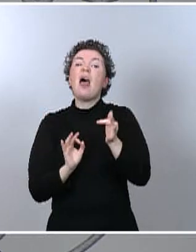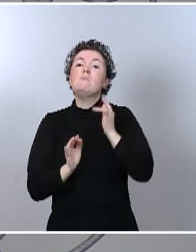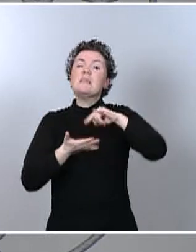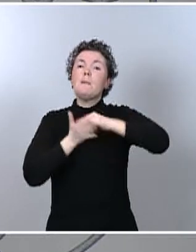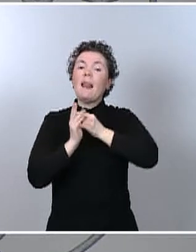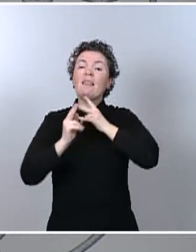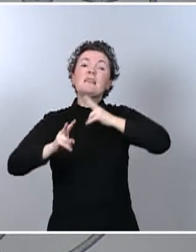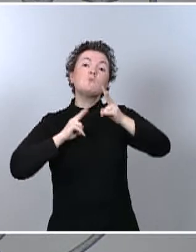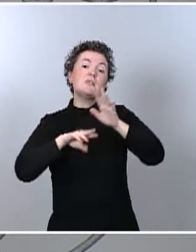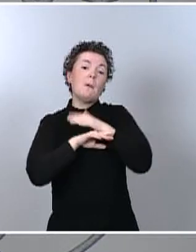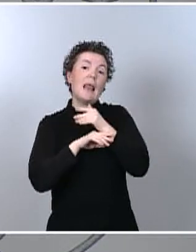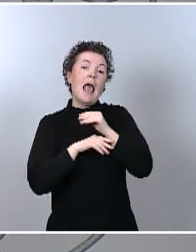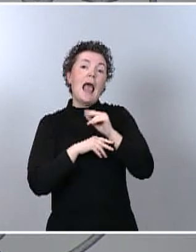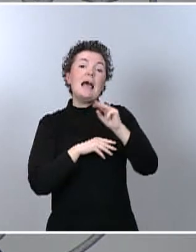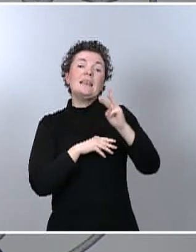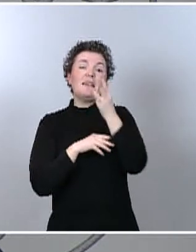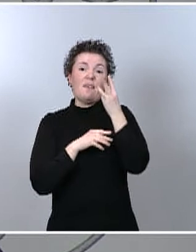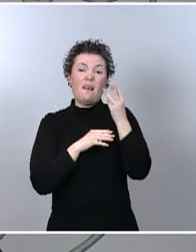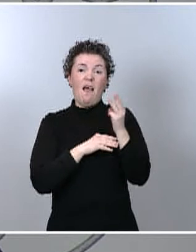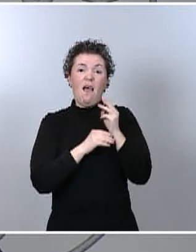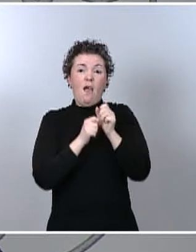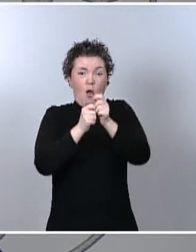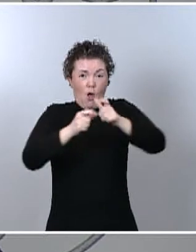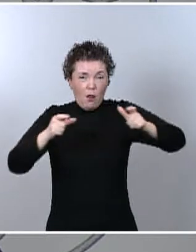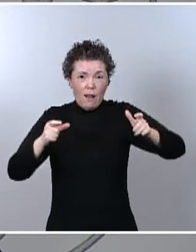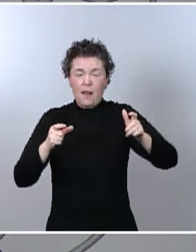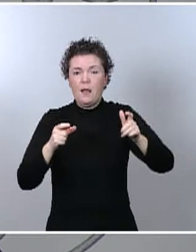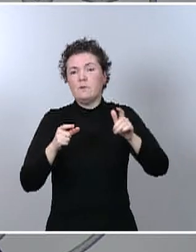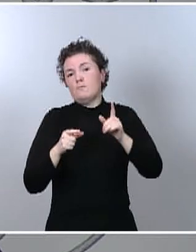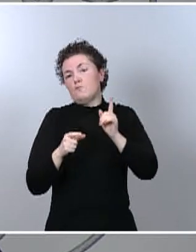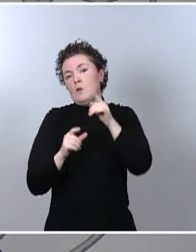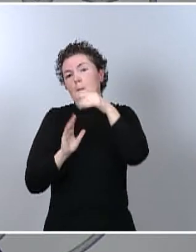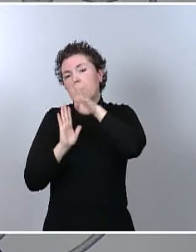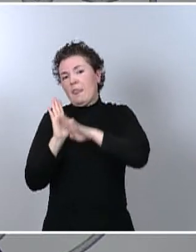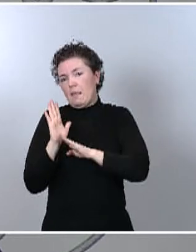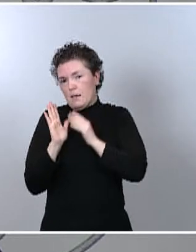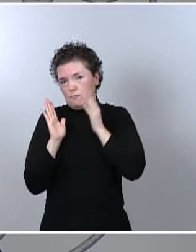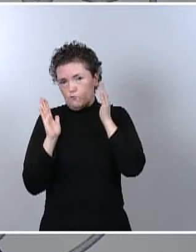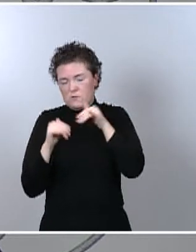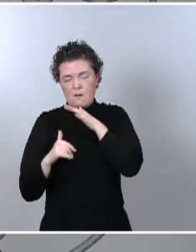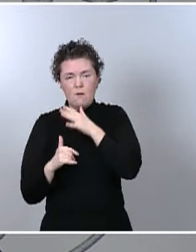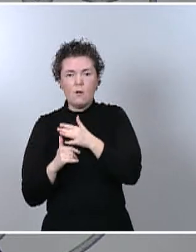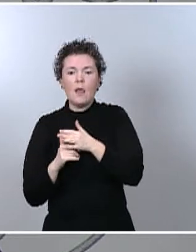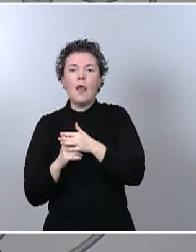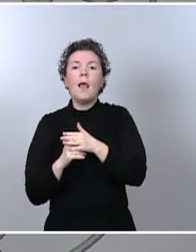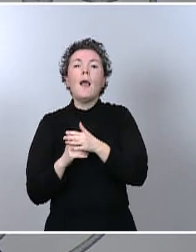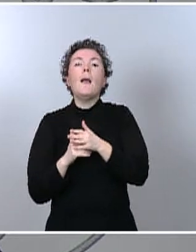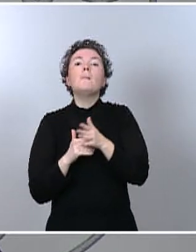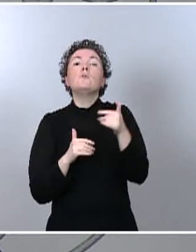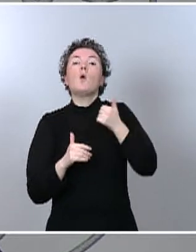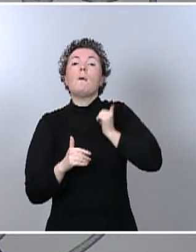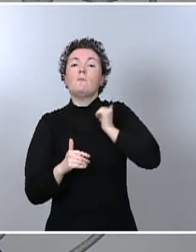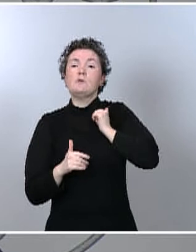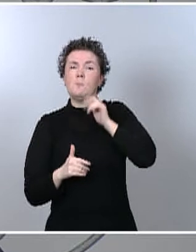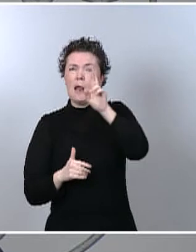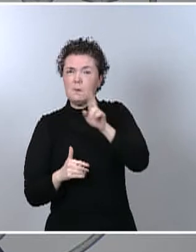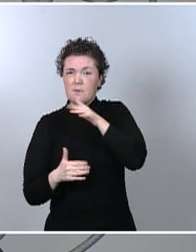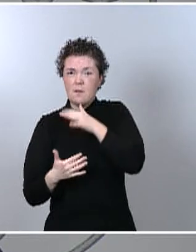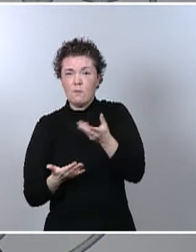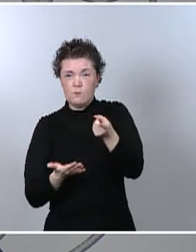un confinamiento severo. Yo creo que esto no está en la mente de nadie, al menos en la del Ministerio no lo está. Y